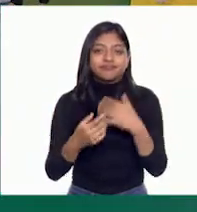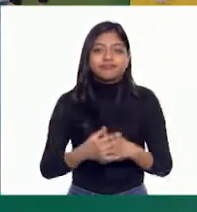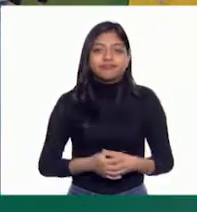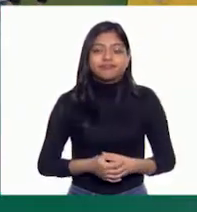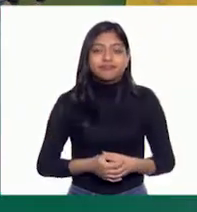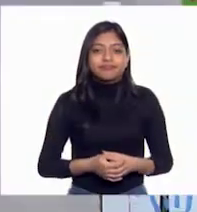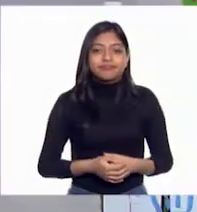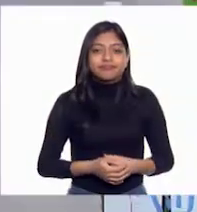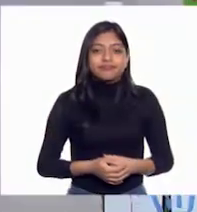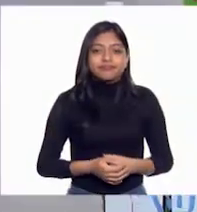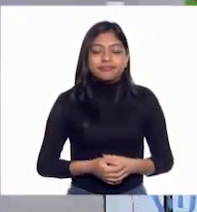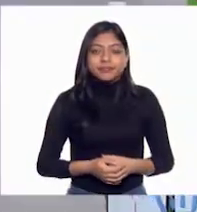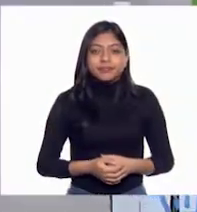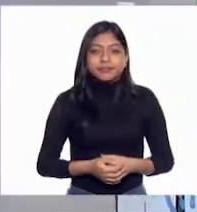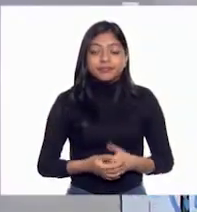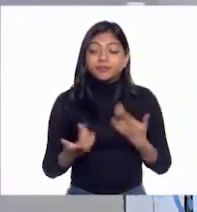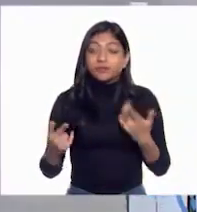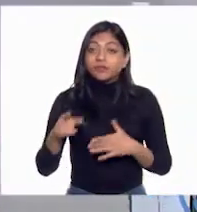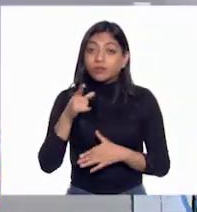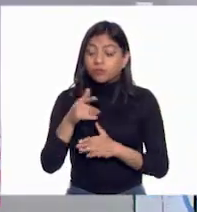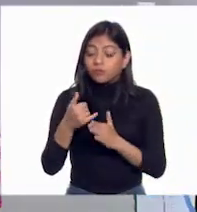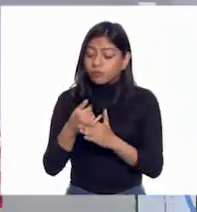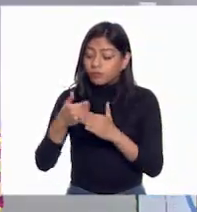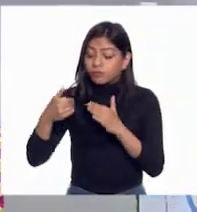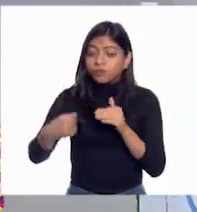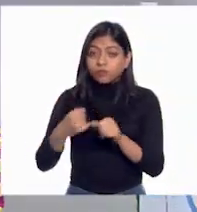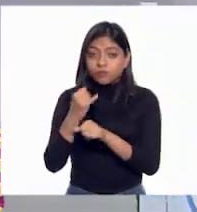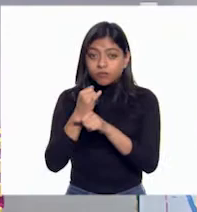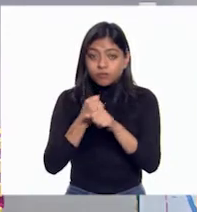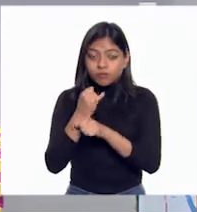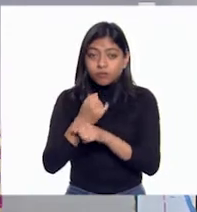Y entonces, ¿el conocimiento